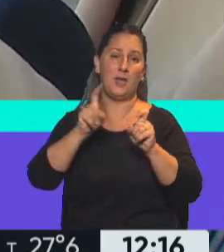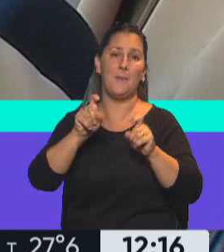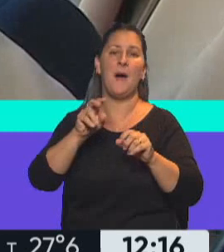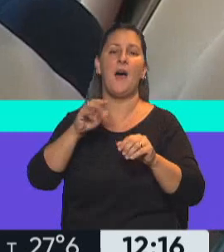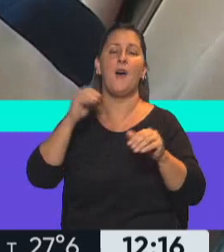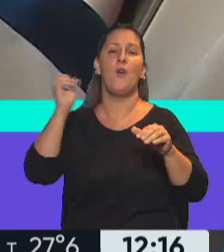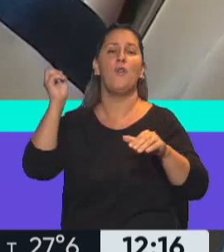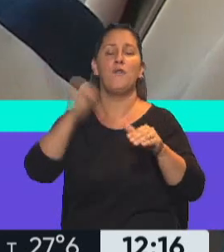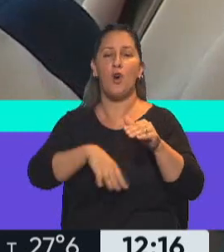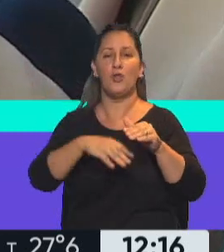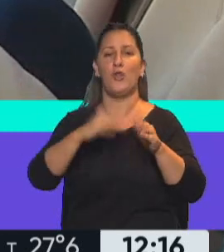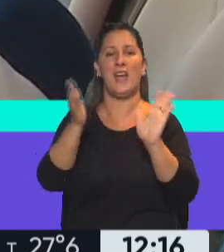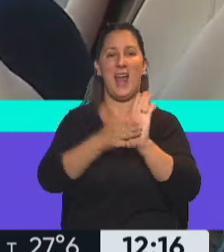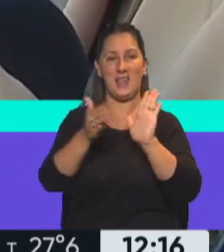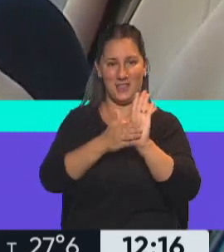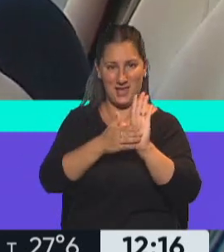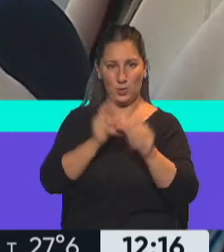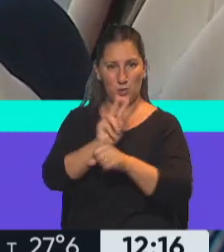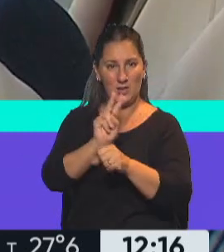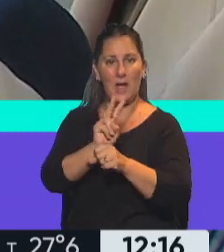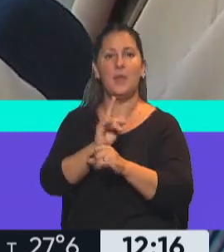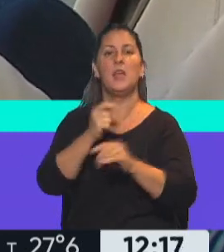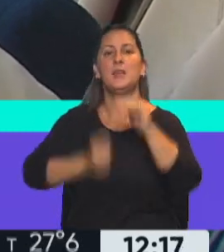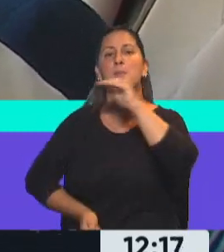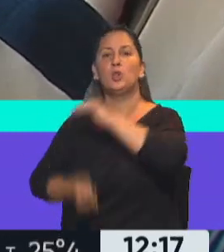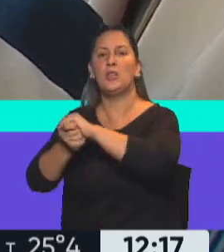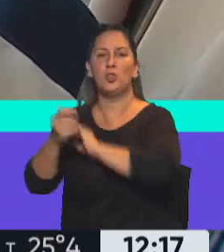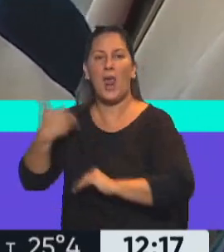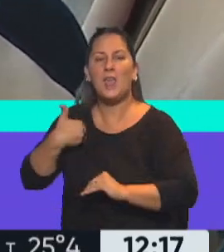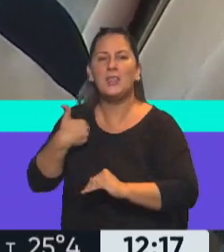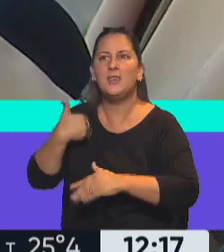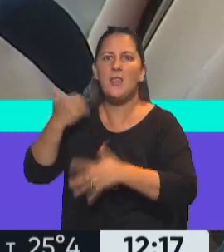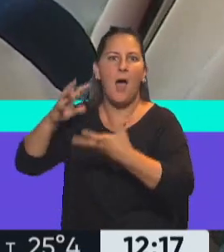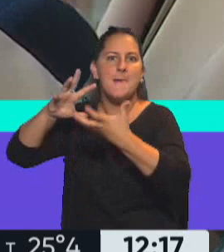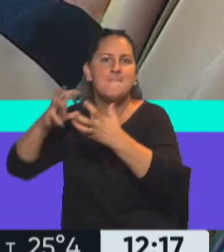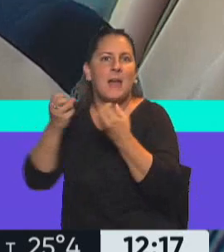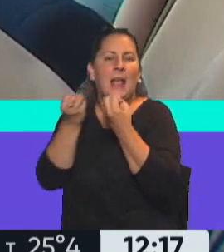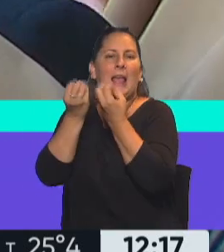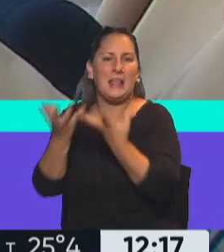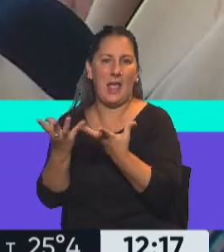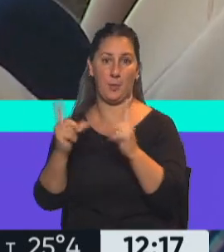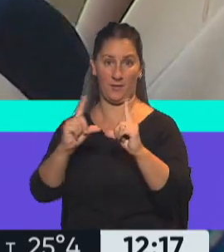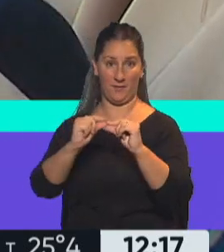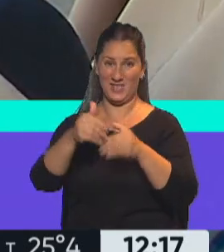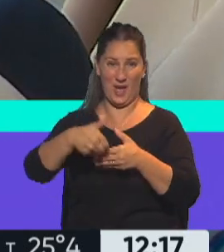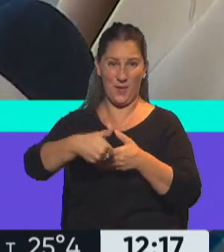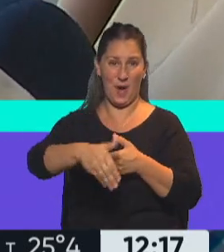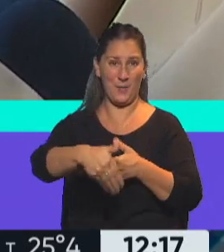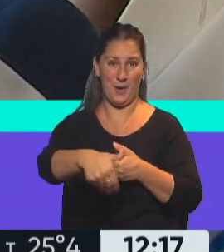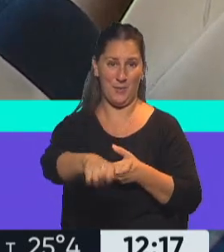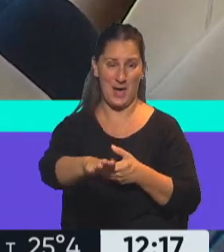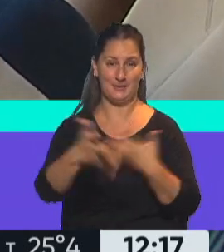Garantía Sustentable o también con respecto al tema de las importaciones argentinas, cómo va a afectar todo, teniendo en cuenta que tenemos una fecha que es próxima, ¿verdad? Así